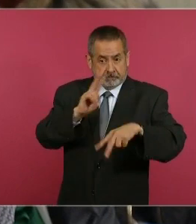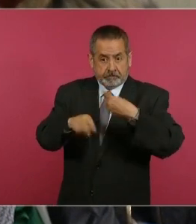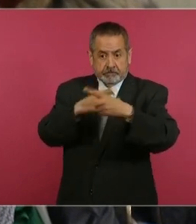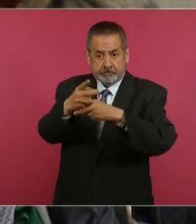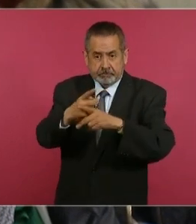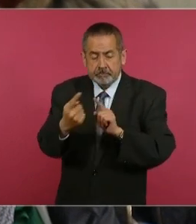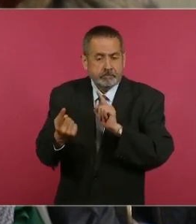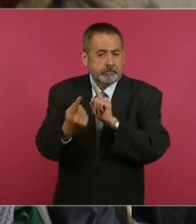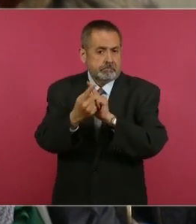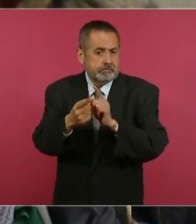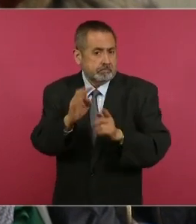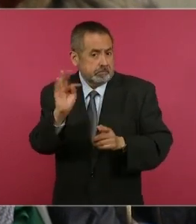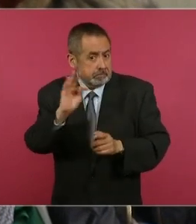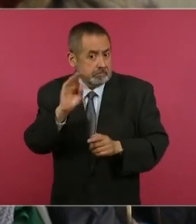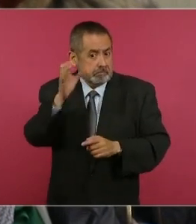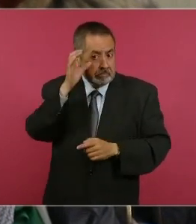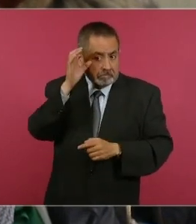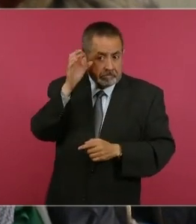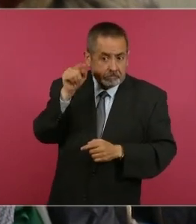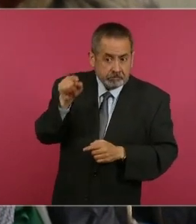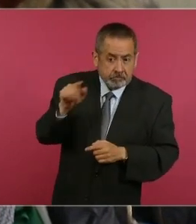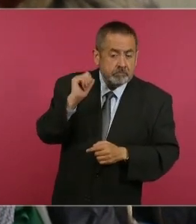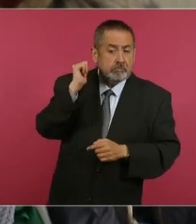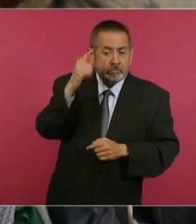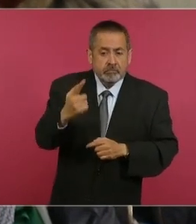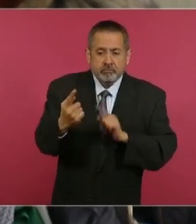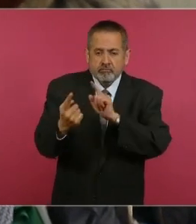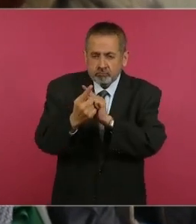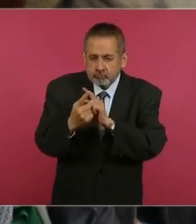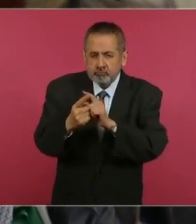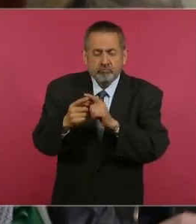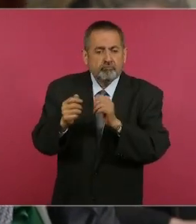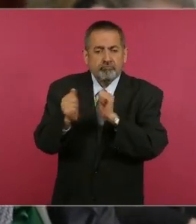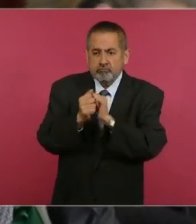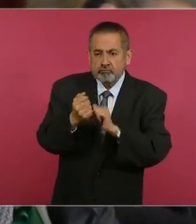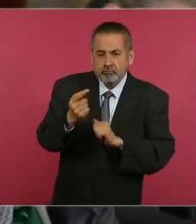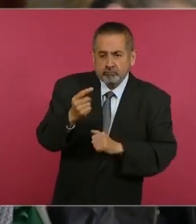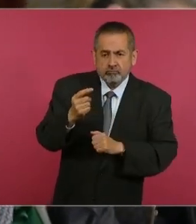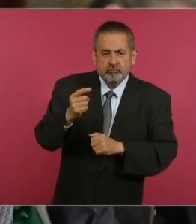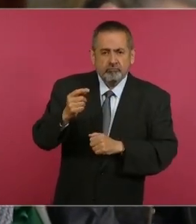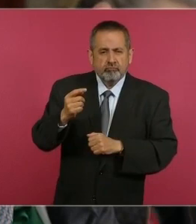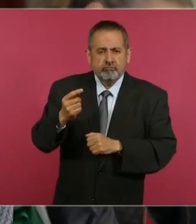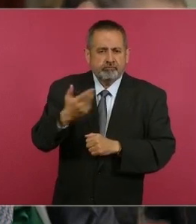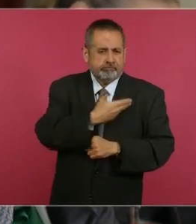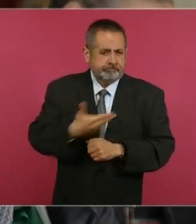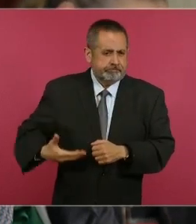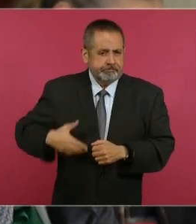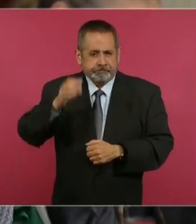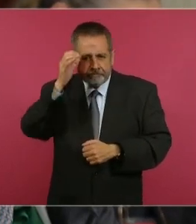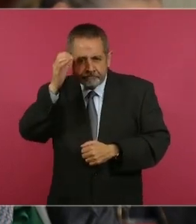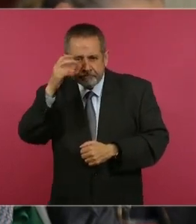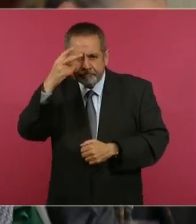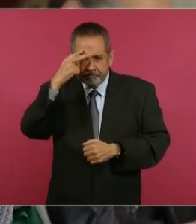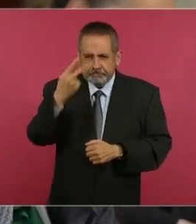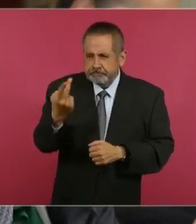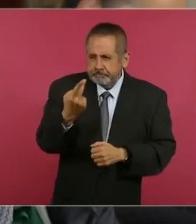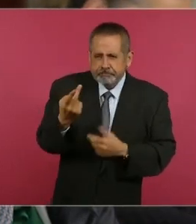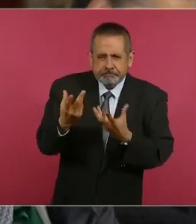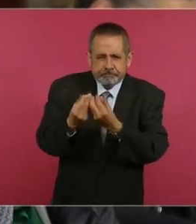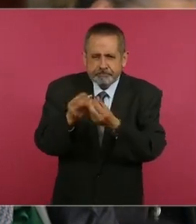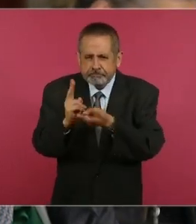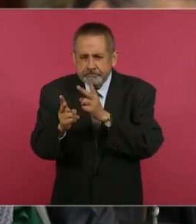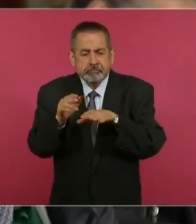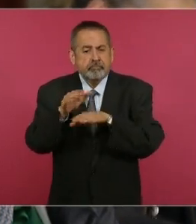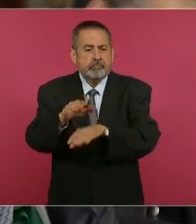y me gustaría preguntarle si hay posibilidades de que haya una reunión bilateral con su homólogo chino para abordar el tema del fentanilo y